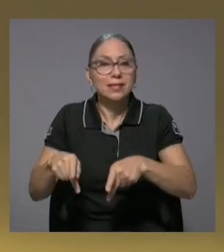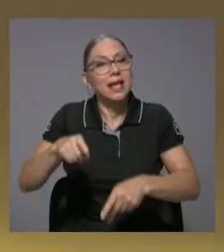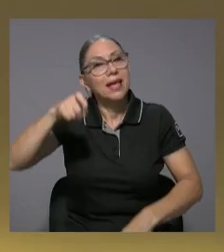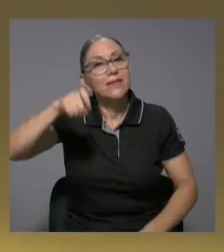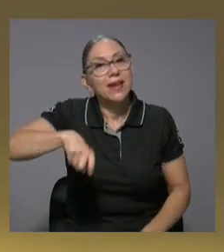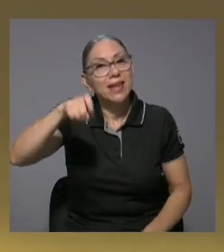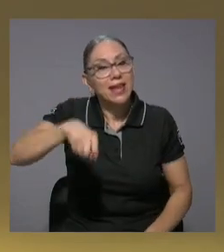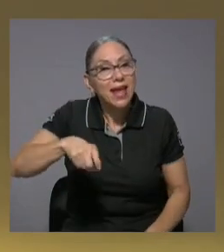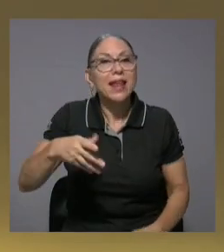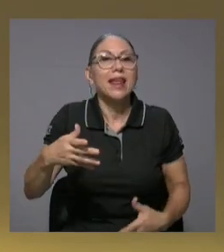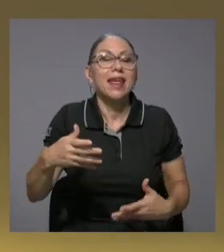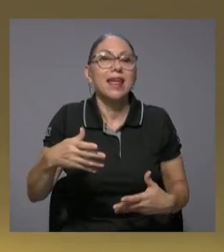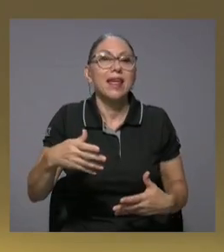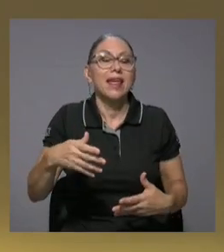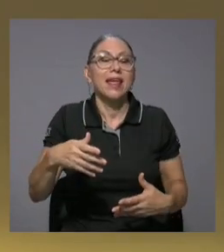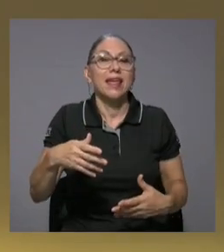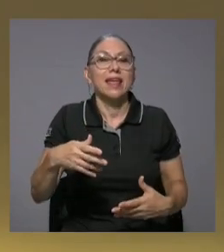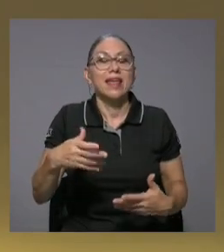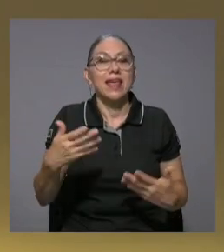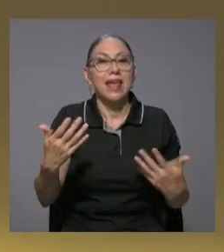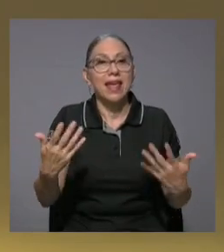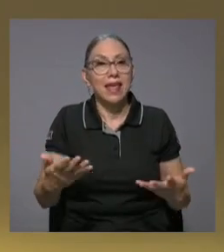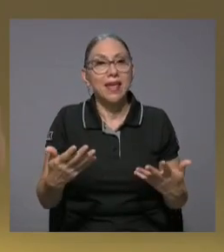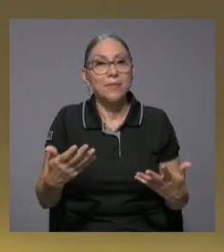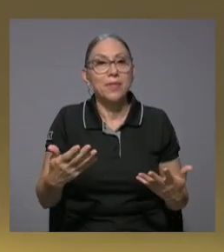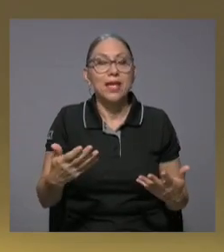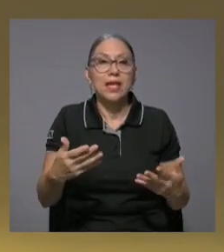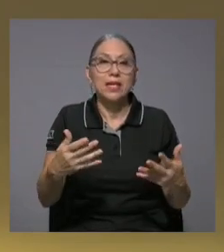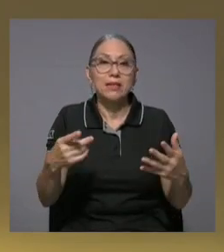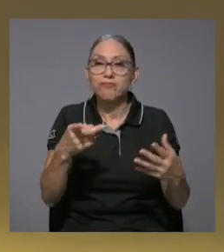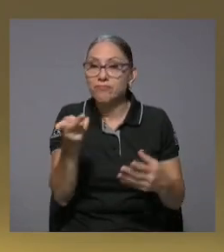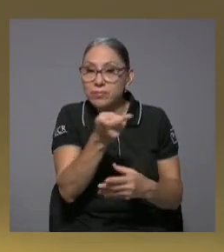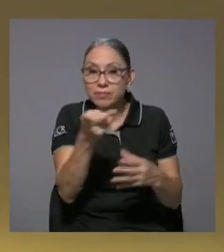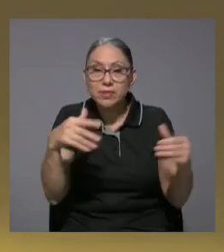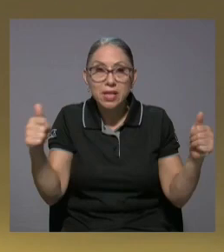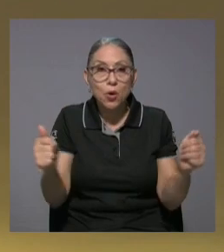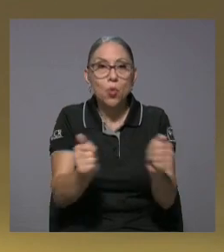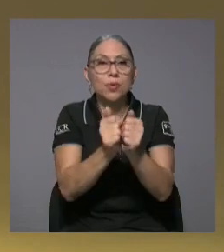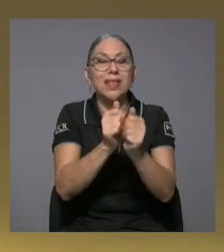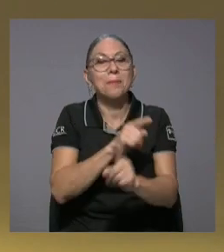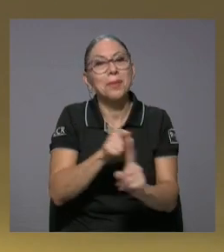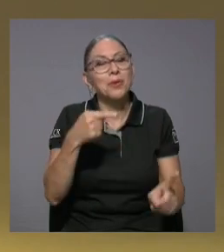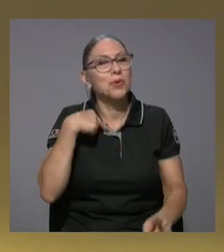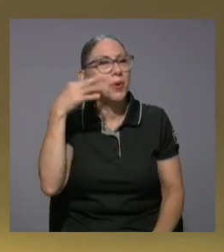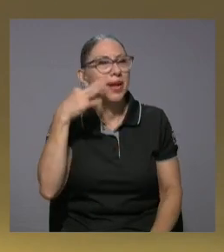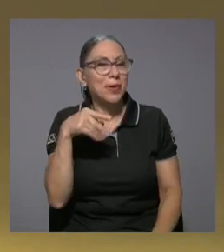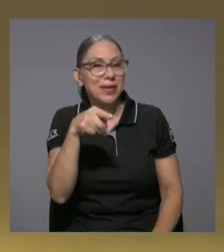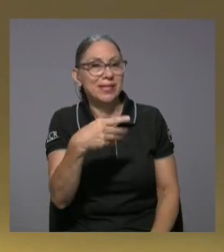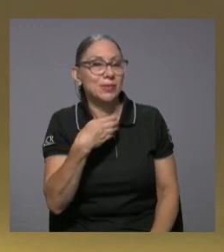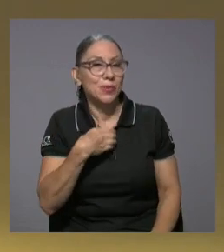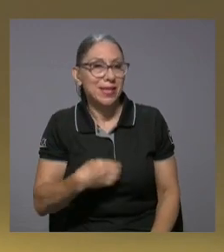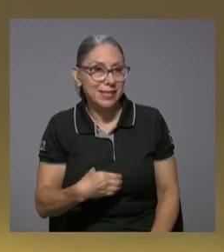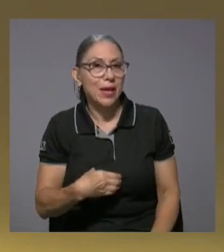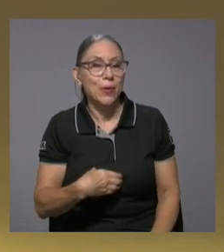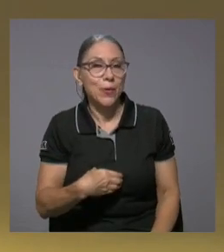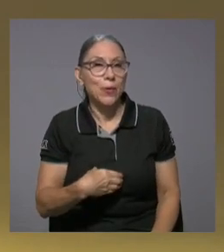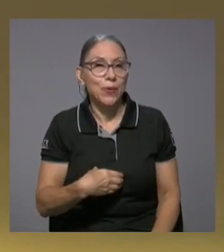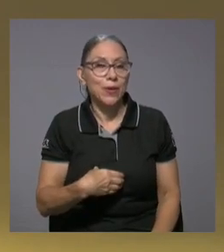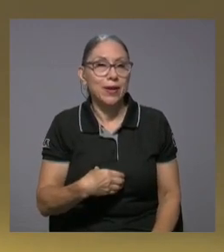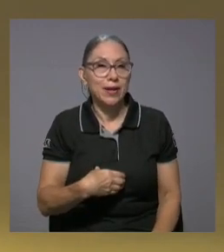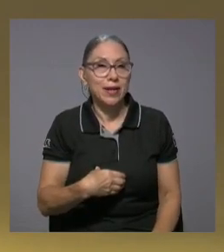se junten los dos esquemas, pero me parece que es un deseo de